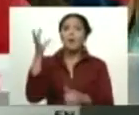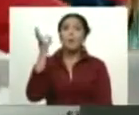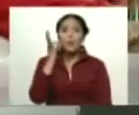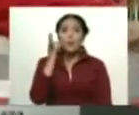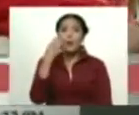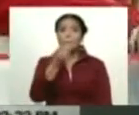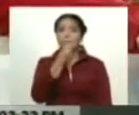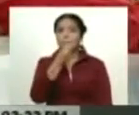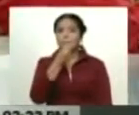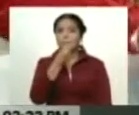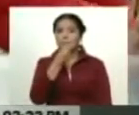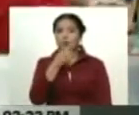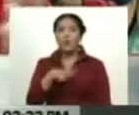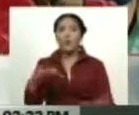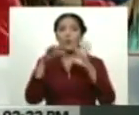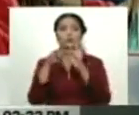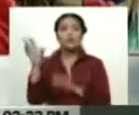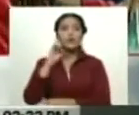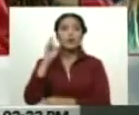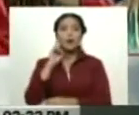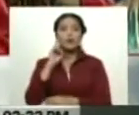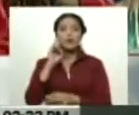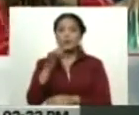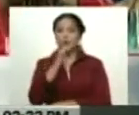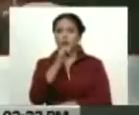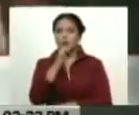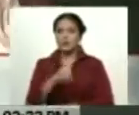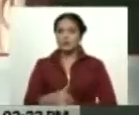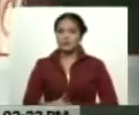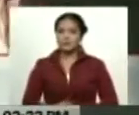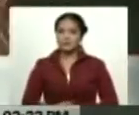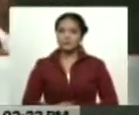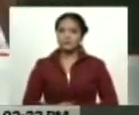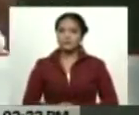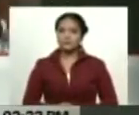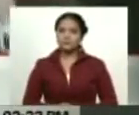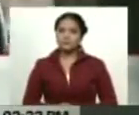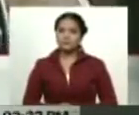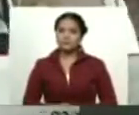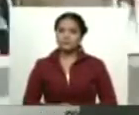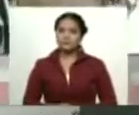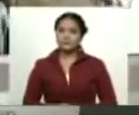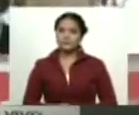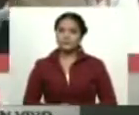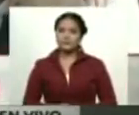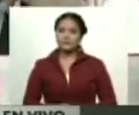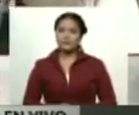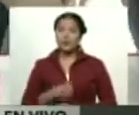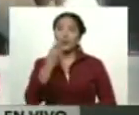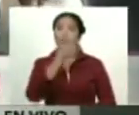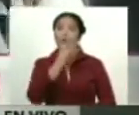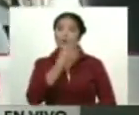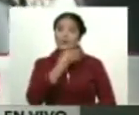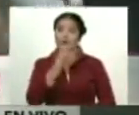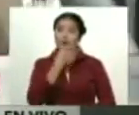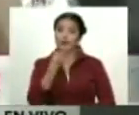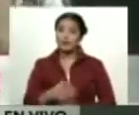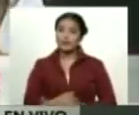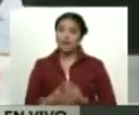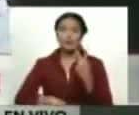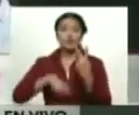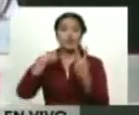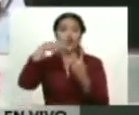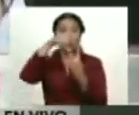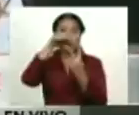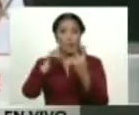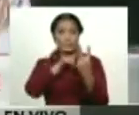periodista de Circuito Unión Radio Noticias. Señor presidente, muy buenas tardes. Tengo dos